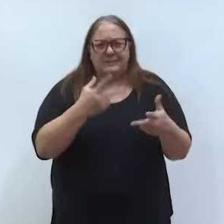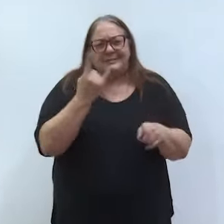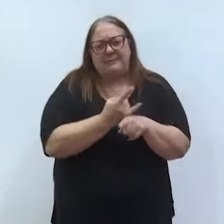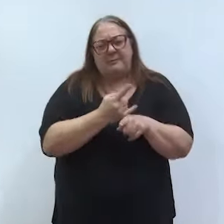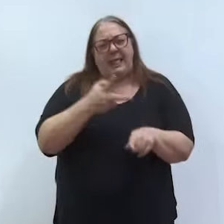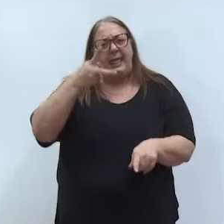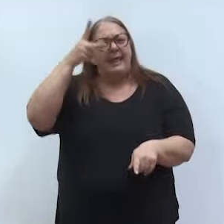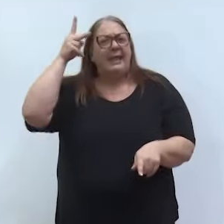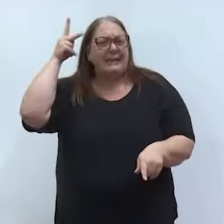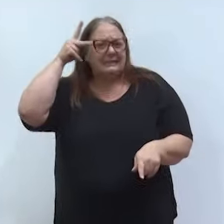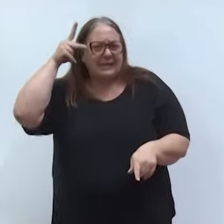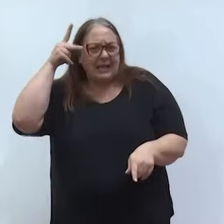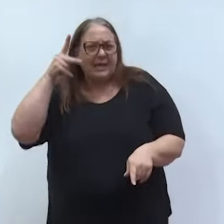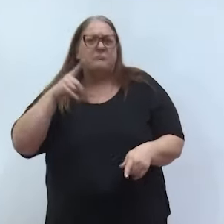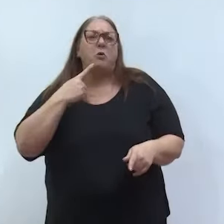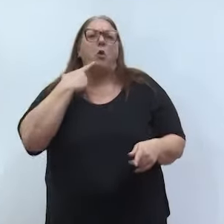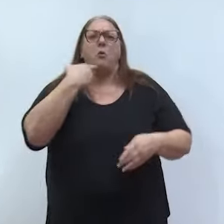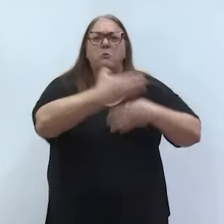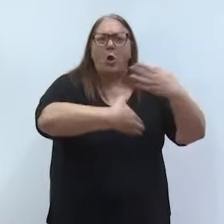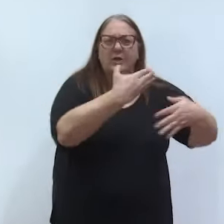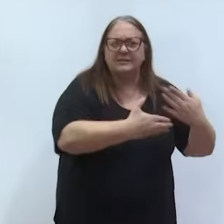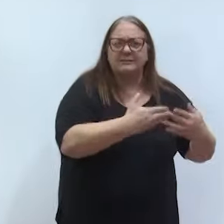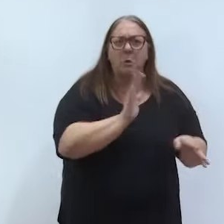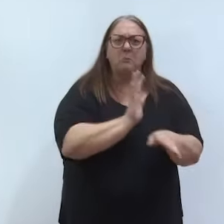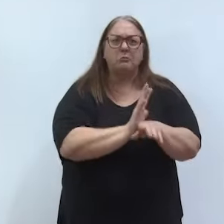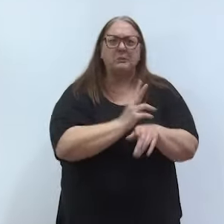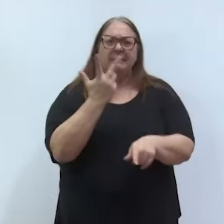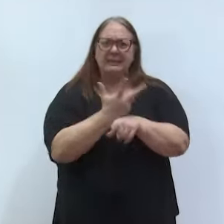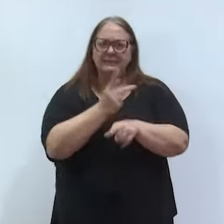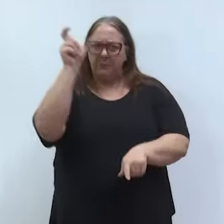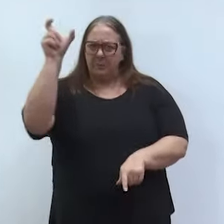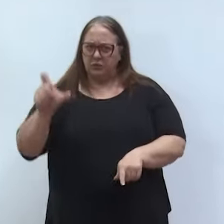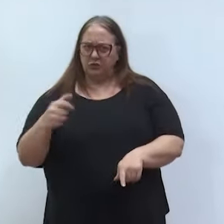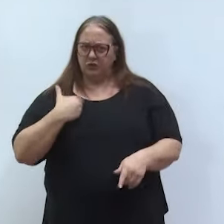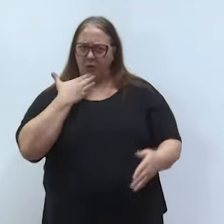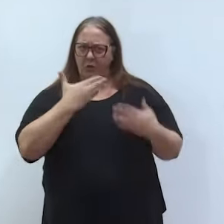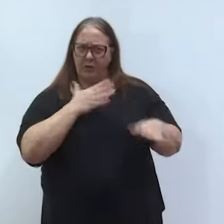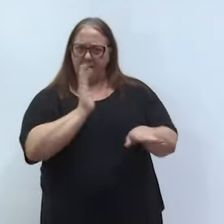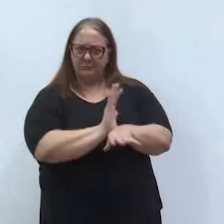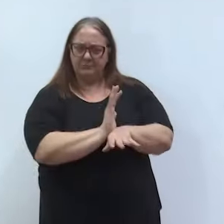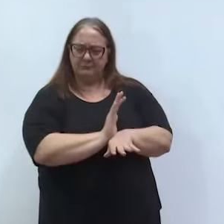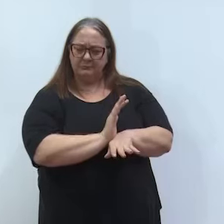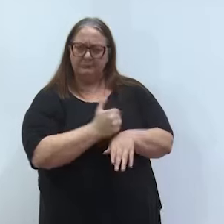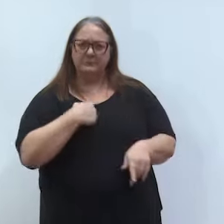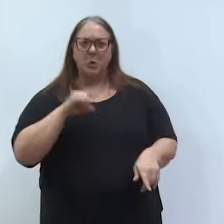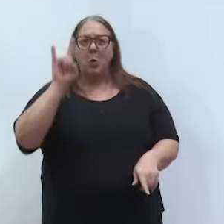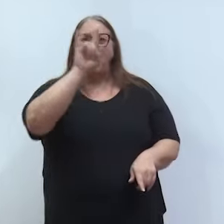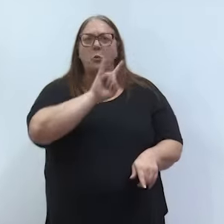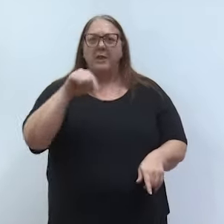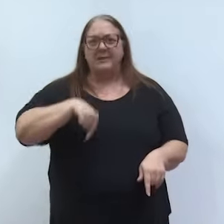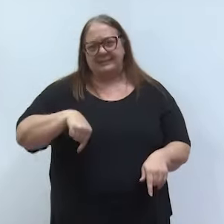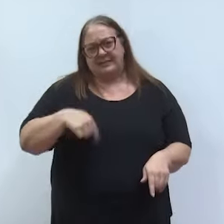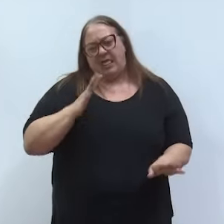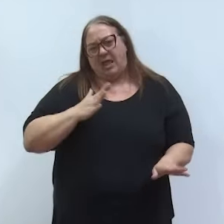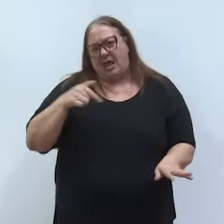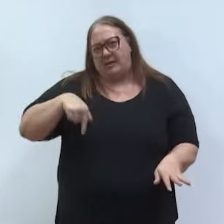progresismo es como que estamos hablando en tercera persona cuando Esta netamente es una universidad progresista por